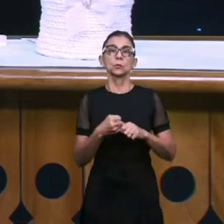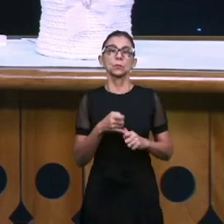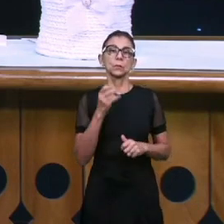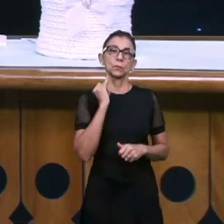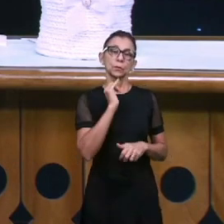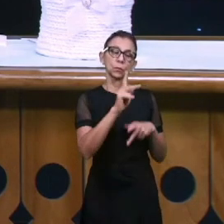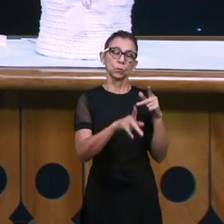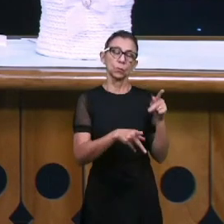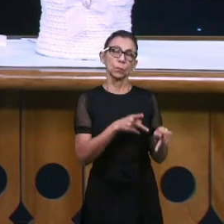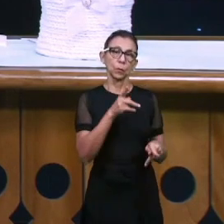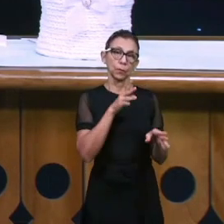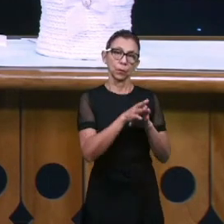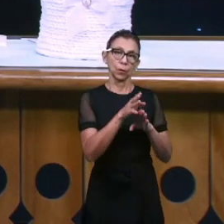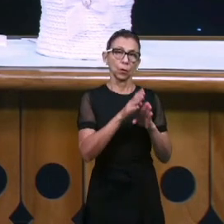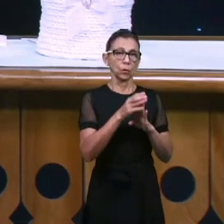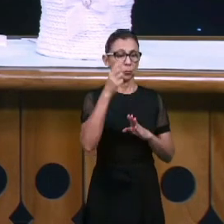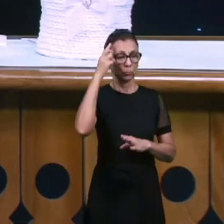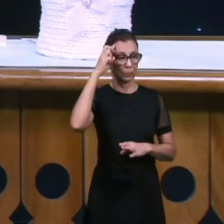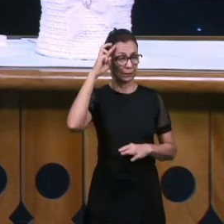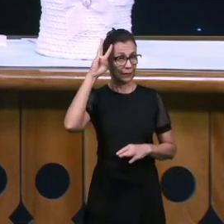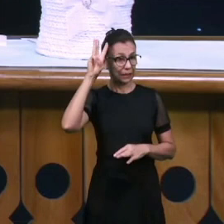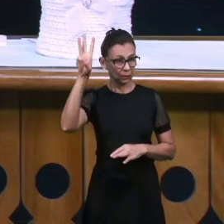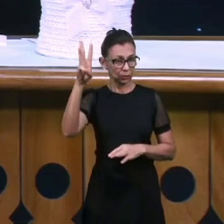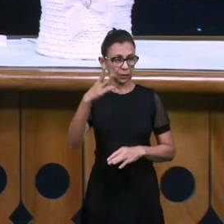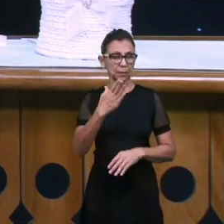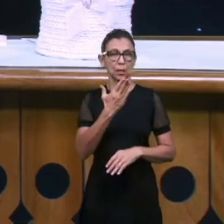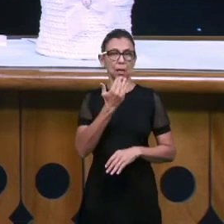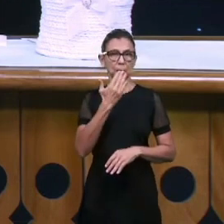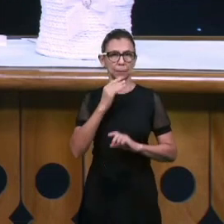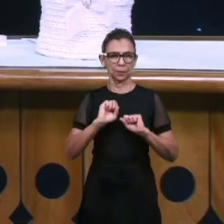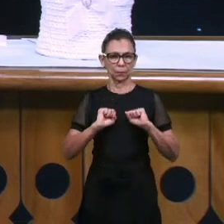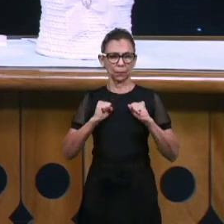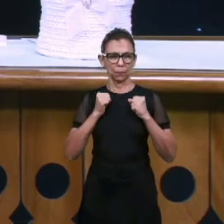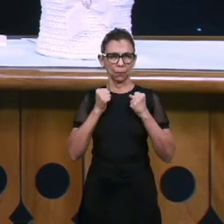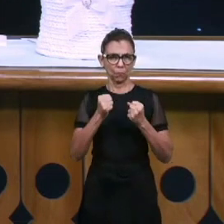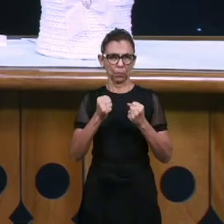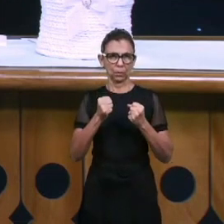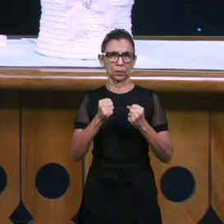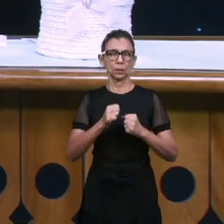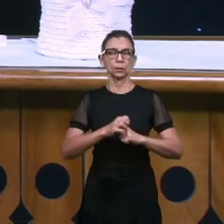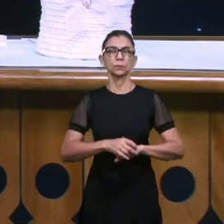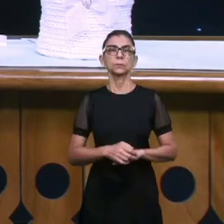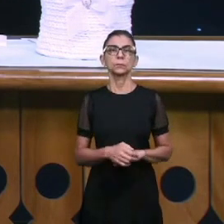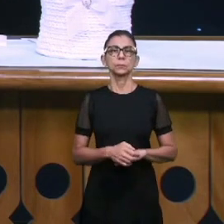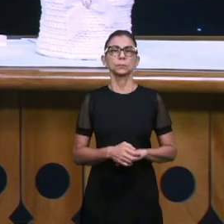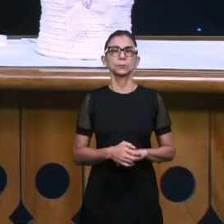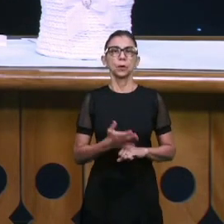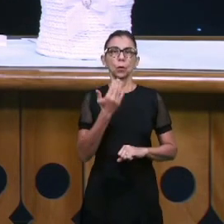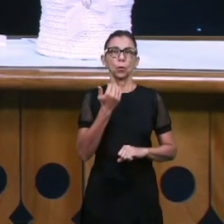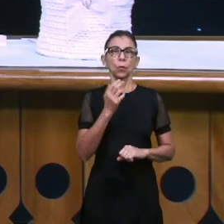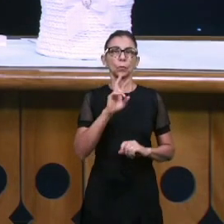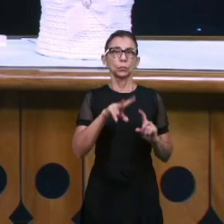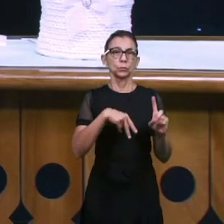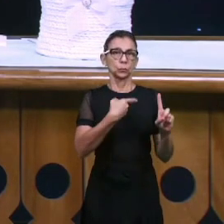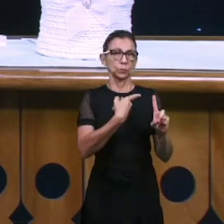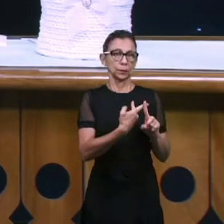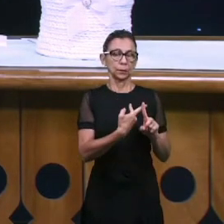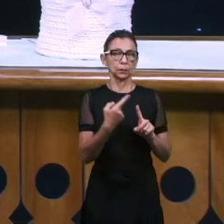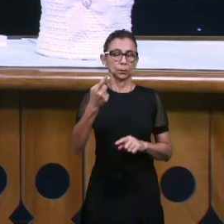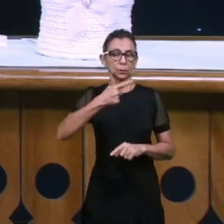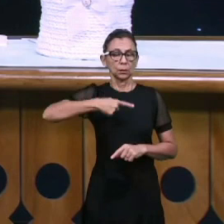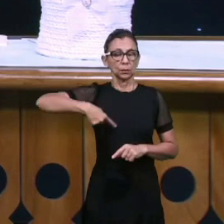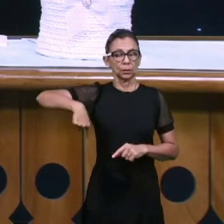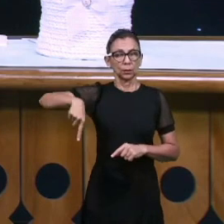Aliméntense estos 3 días, refuercen el alimento porque en estos 3 días vamos a